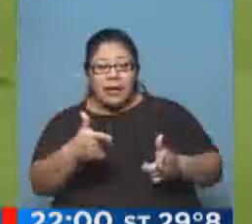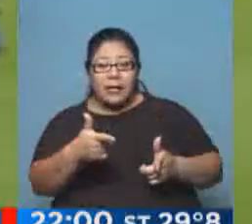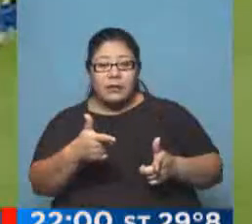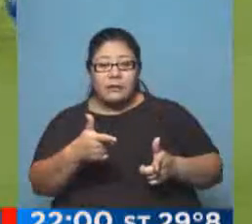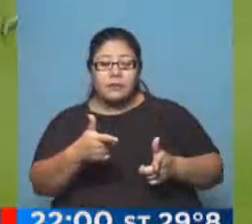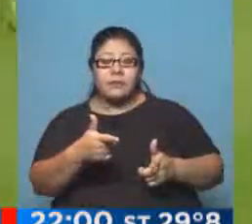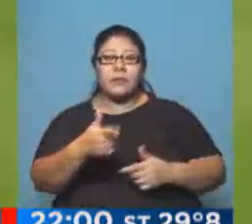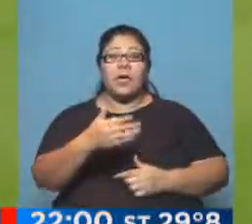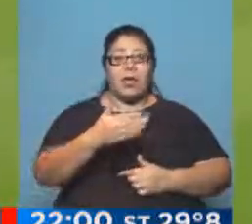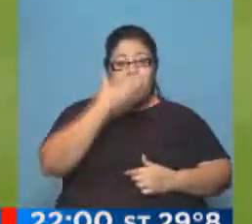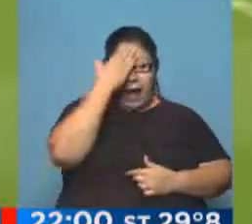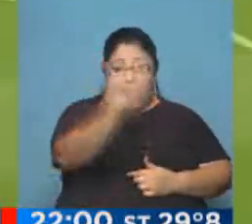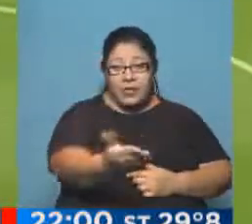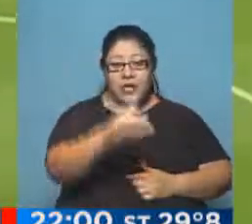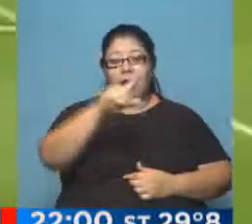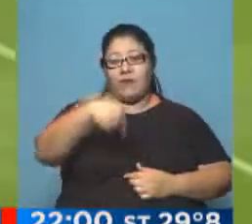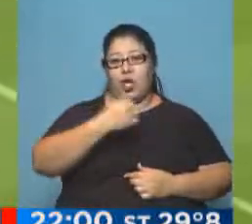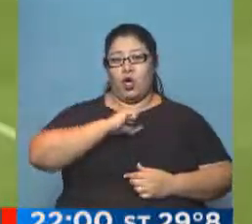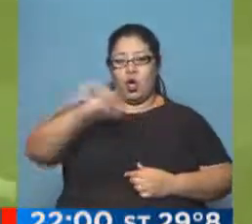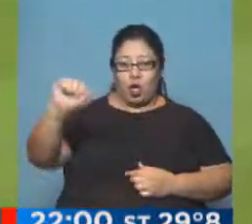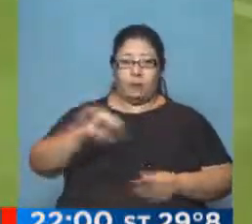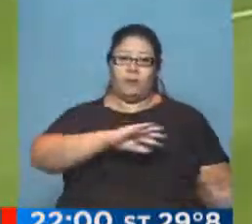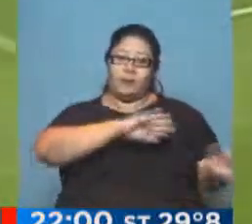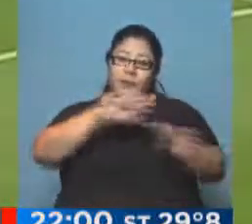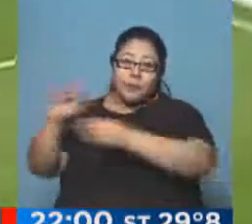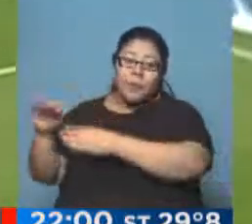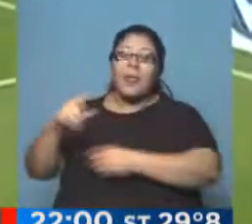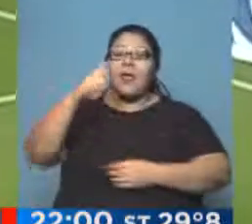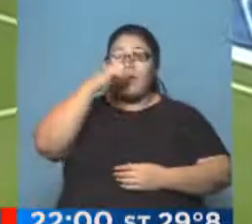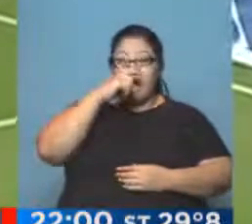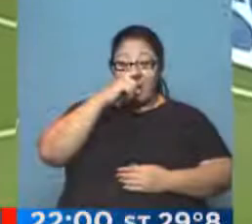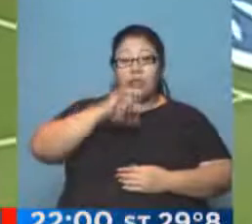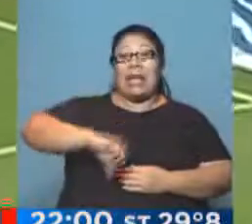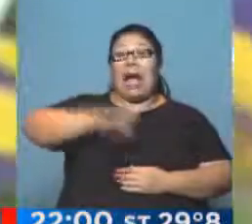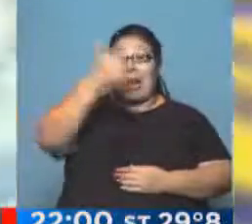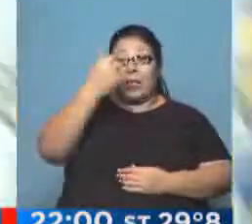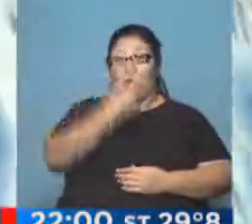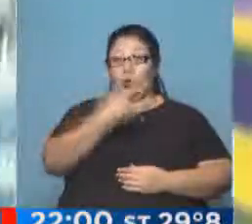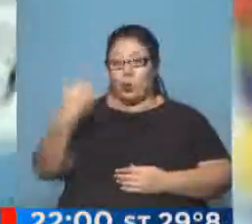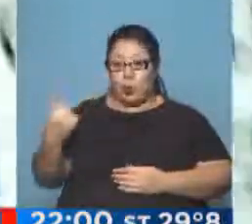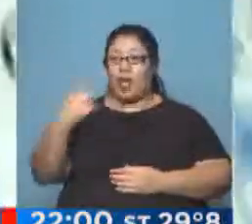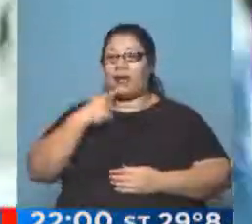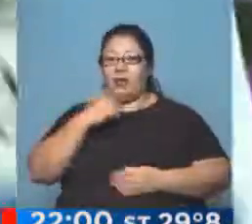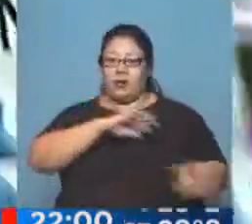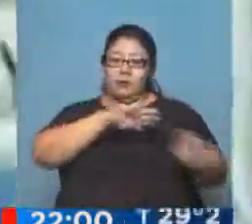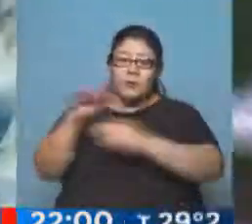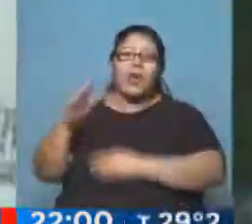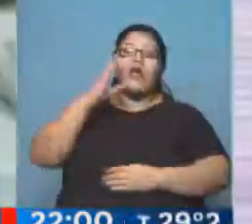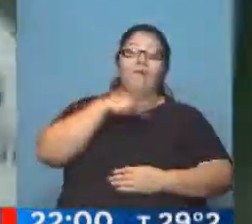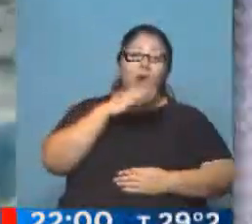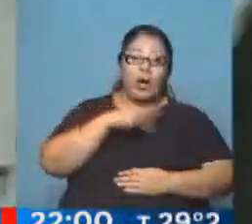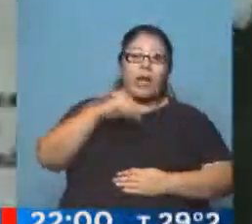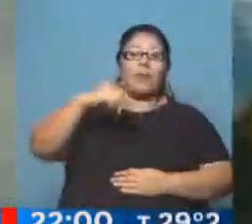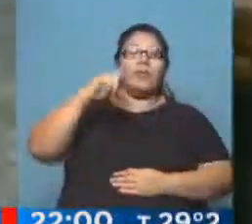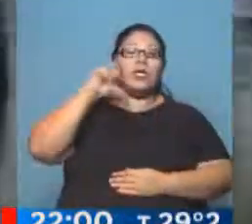ahora Belgrano le está ganando 2-1 a River Plate. Estebano Velázquez descontó. Nico Domínguez. Ahí está el